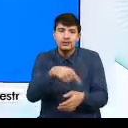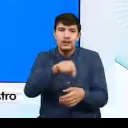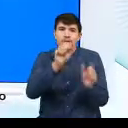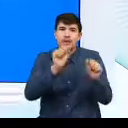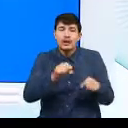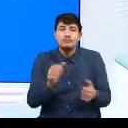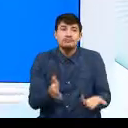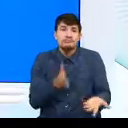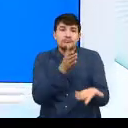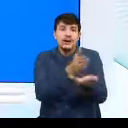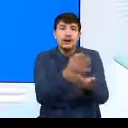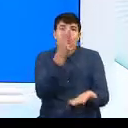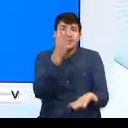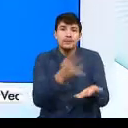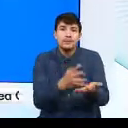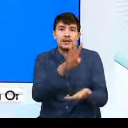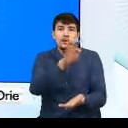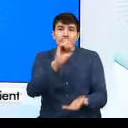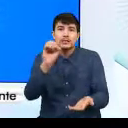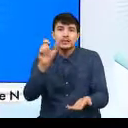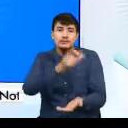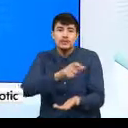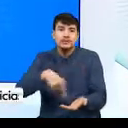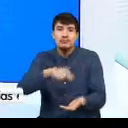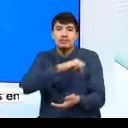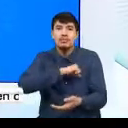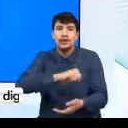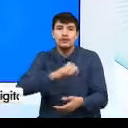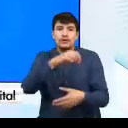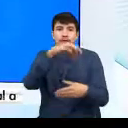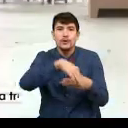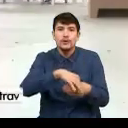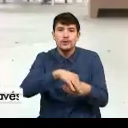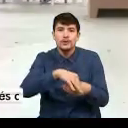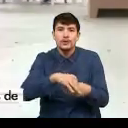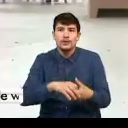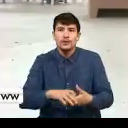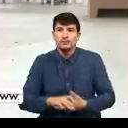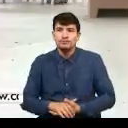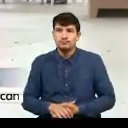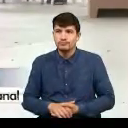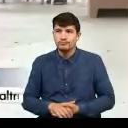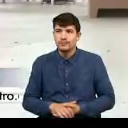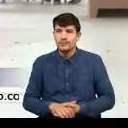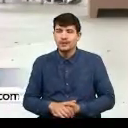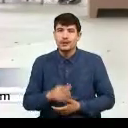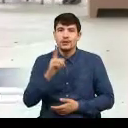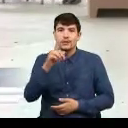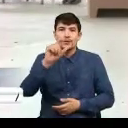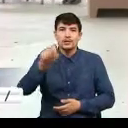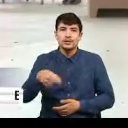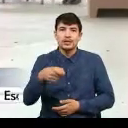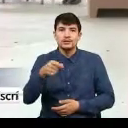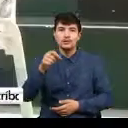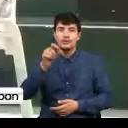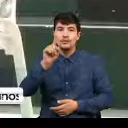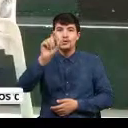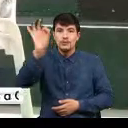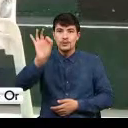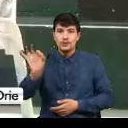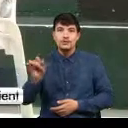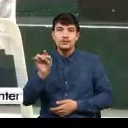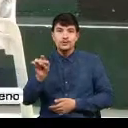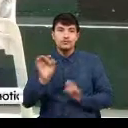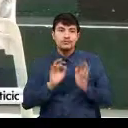solo fueron 4.900 los que ejercieron su derecho al voto. Menos del 1% del censo electoral